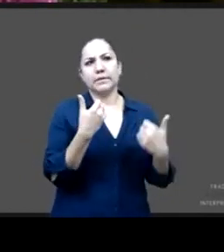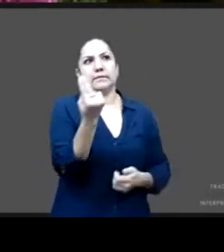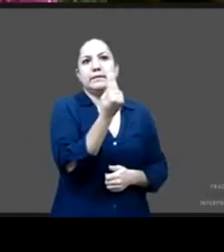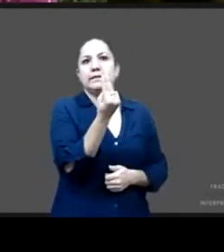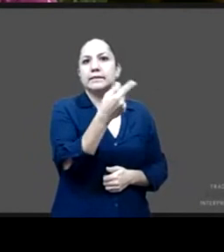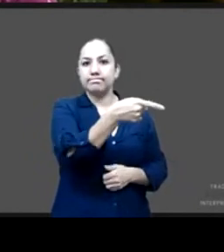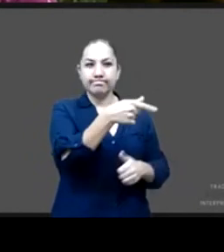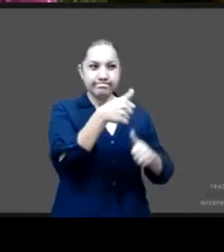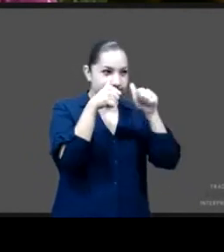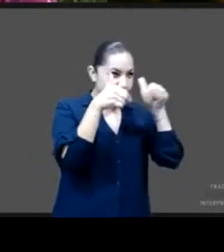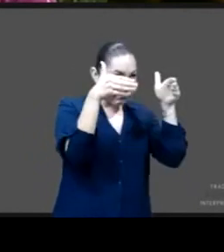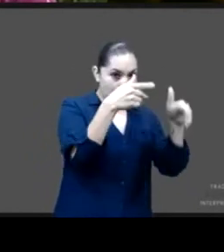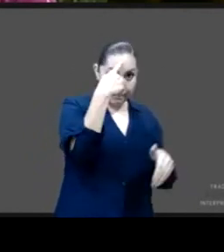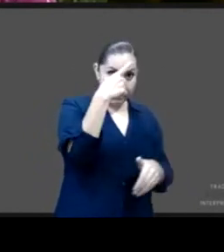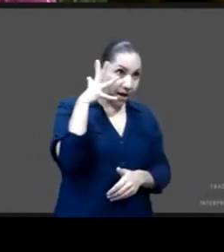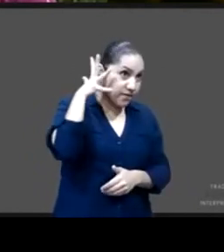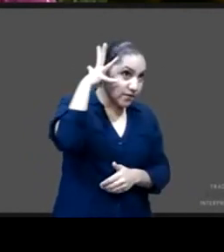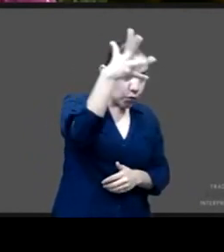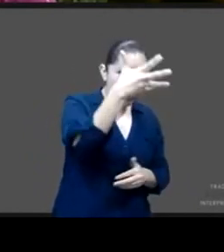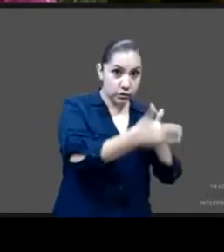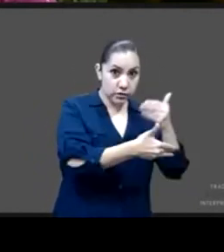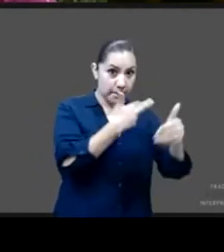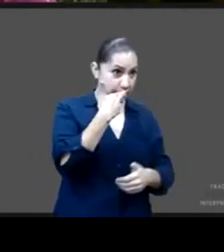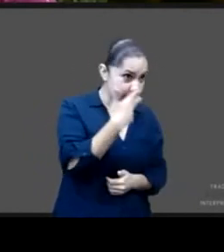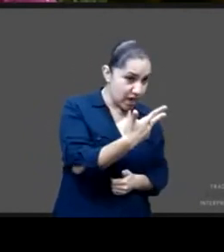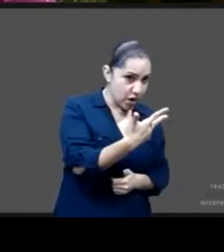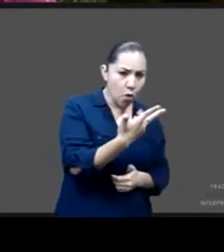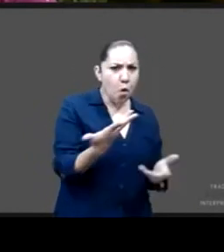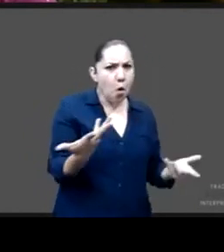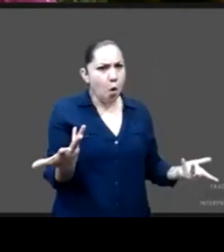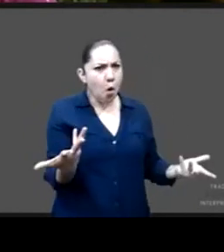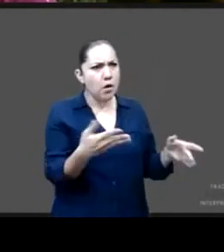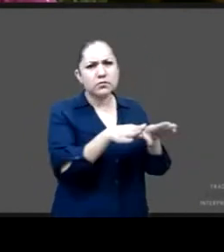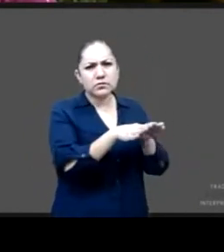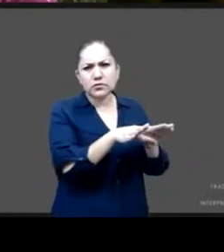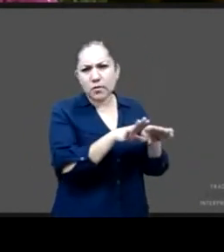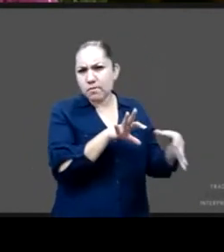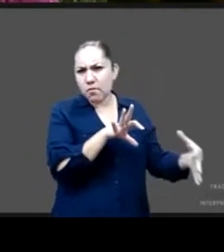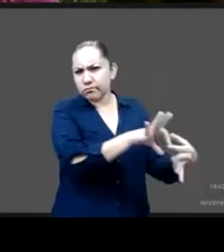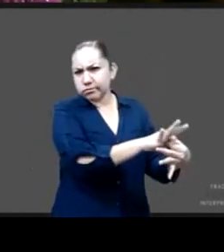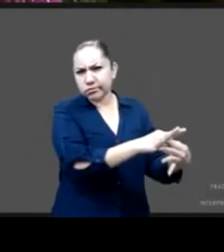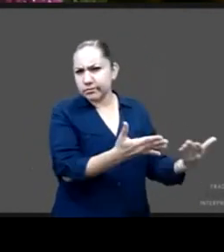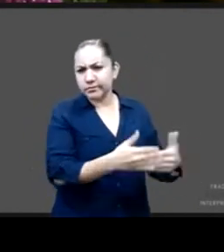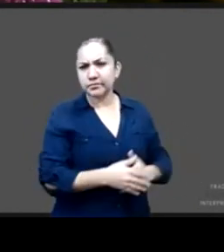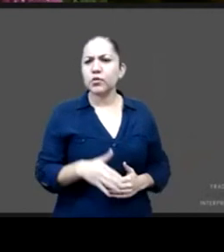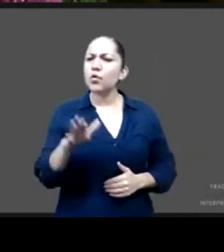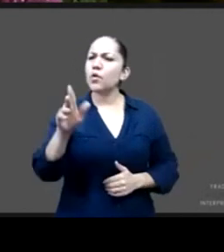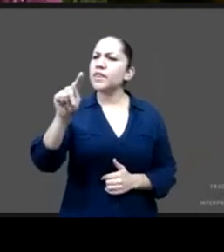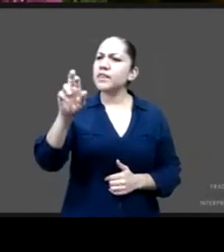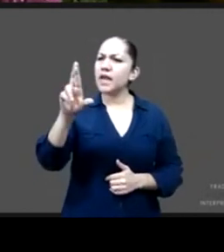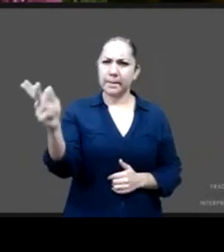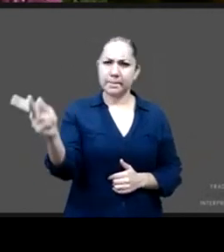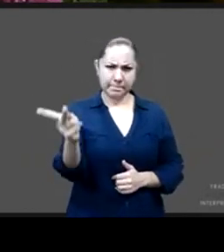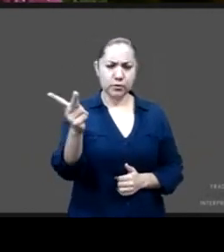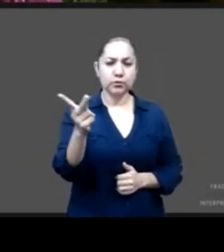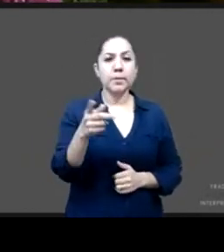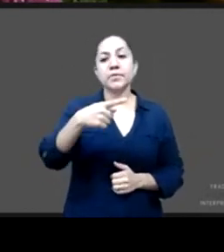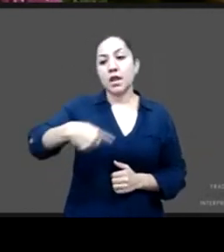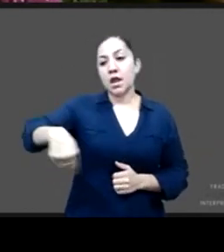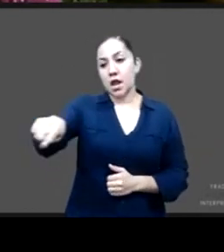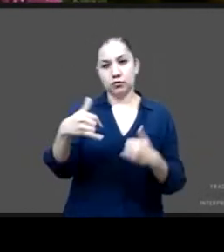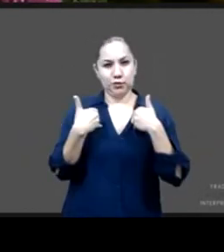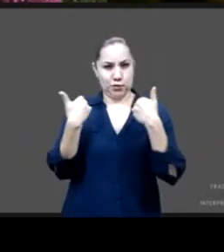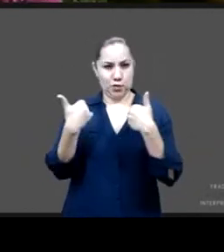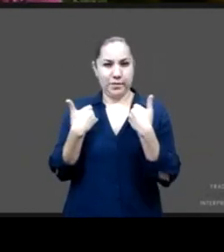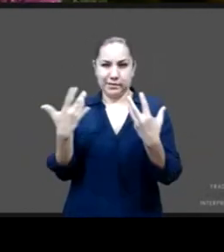o no Tere ¿cuántos cuando los jóvenes viven con padres con problemas de adicción